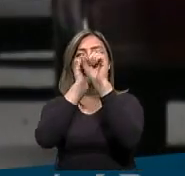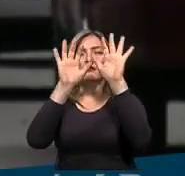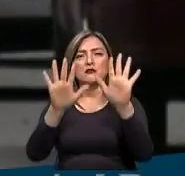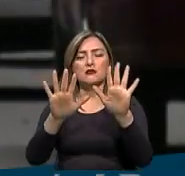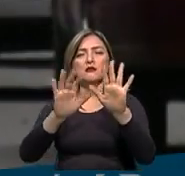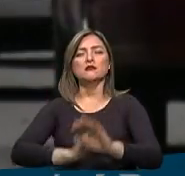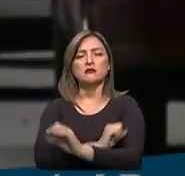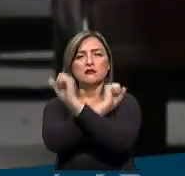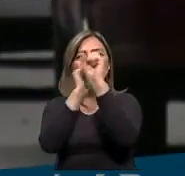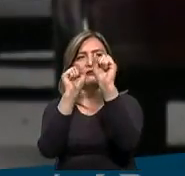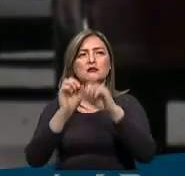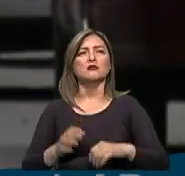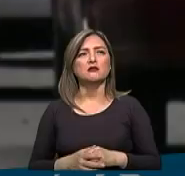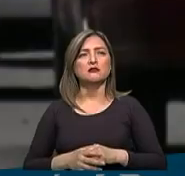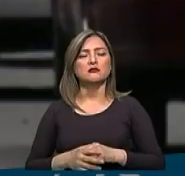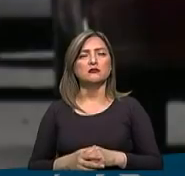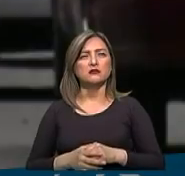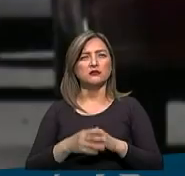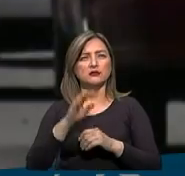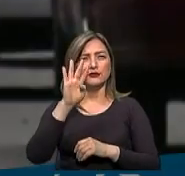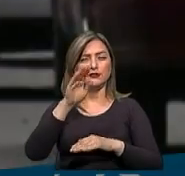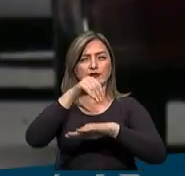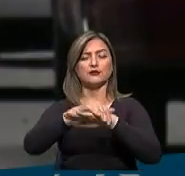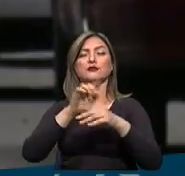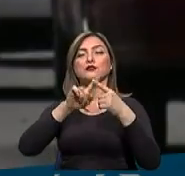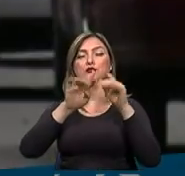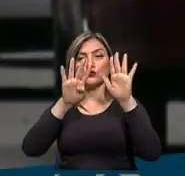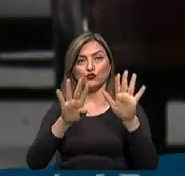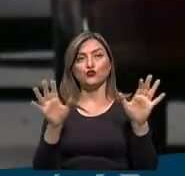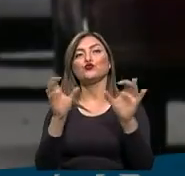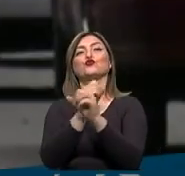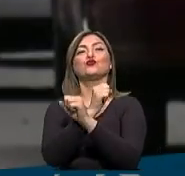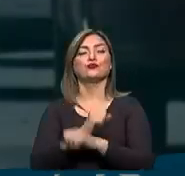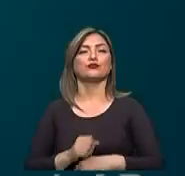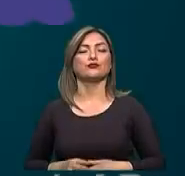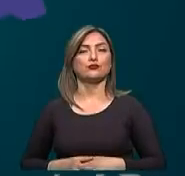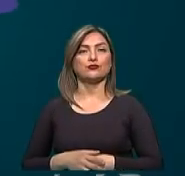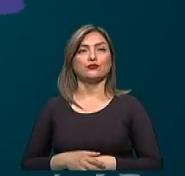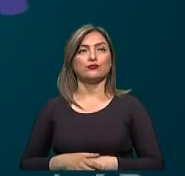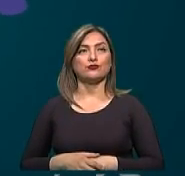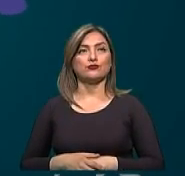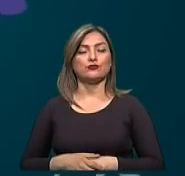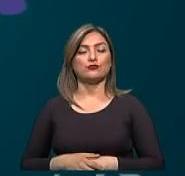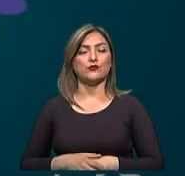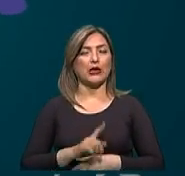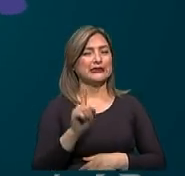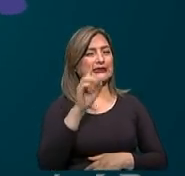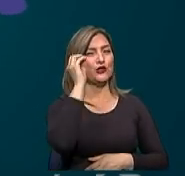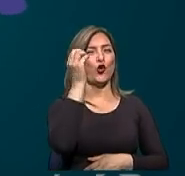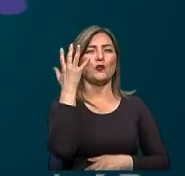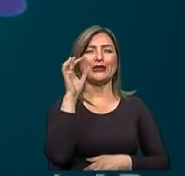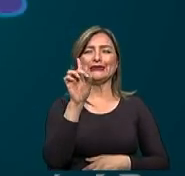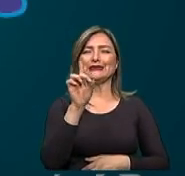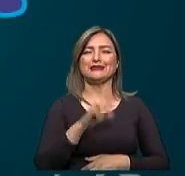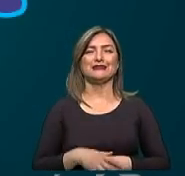10 de la mañana y desde las 16 horas hasta las 21 horas. No lo vaya a olvidar. Y aquí también tenemos